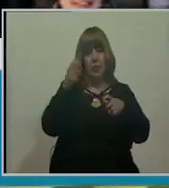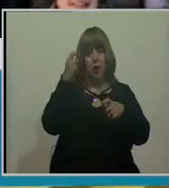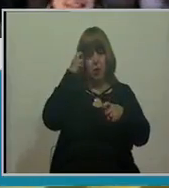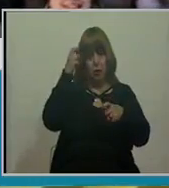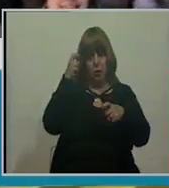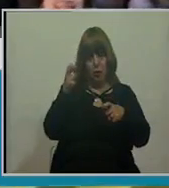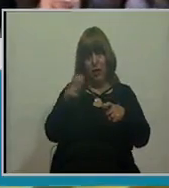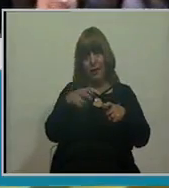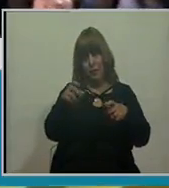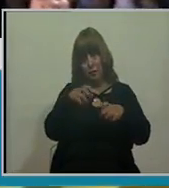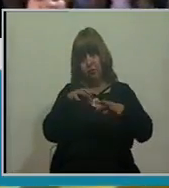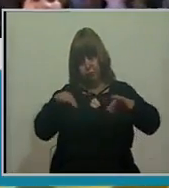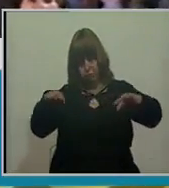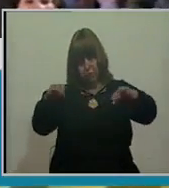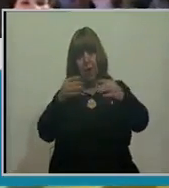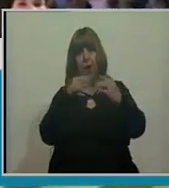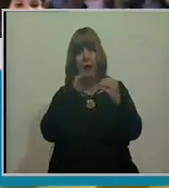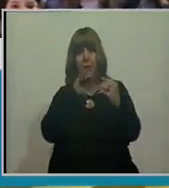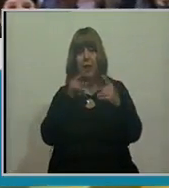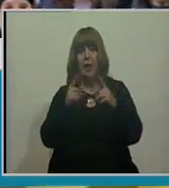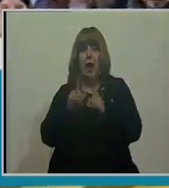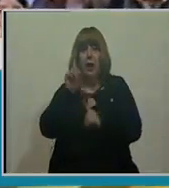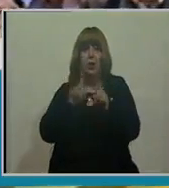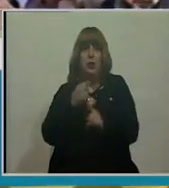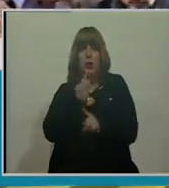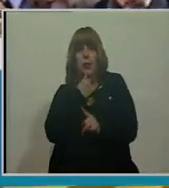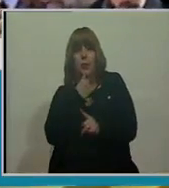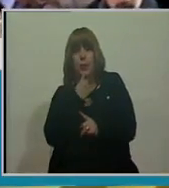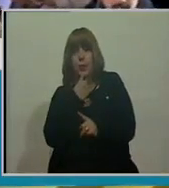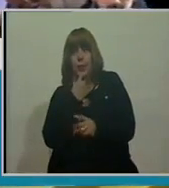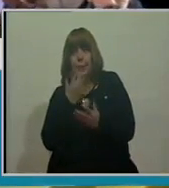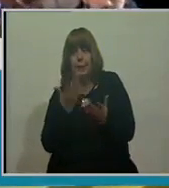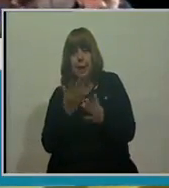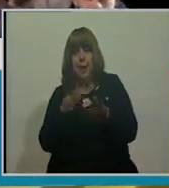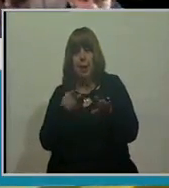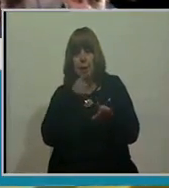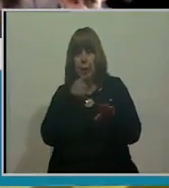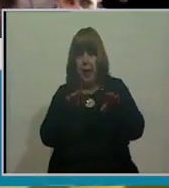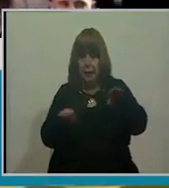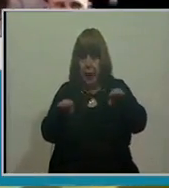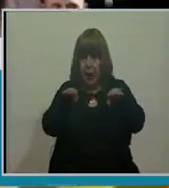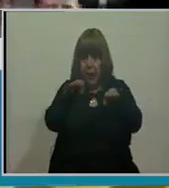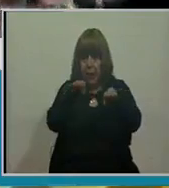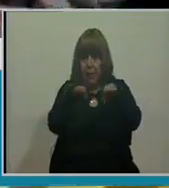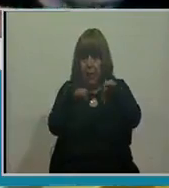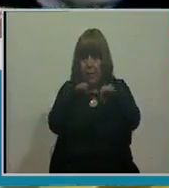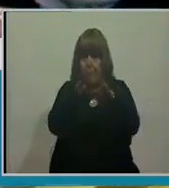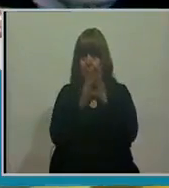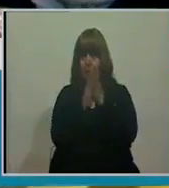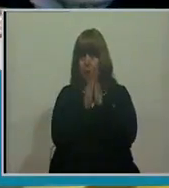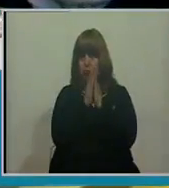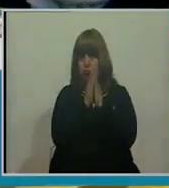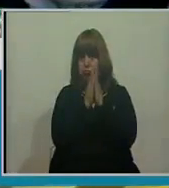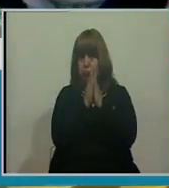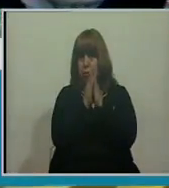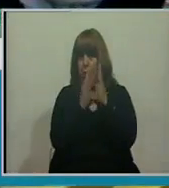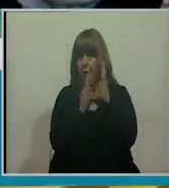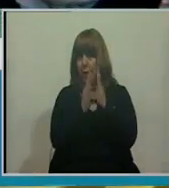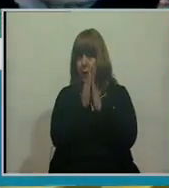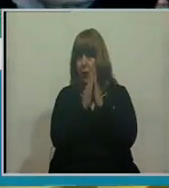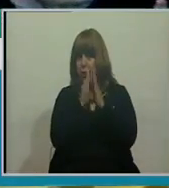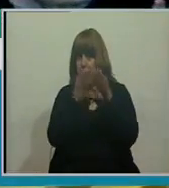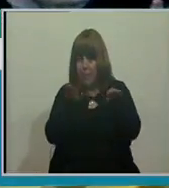donde hay una gran cantidad de indecisos, que también decíamos, está tan parejo la cosa, que van a ser fundamentales estos 25 personas que están